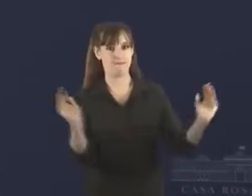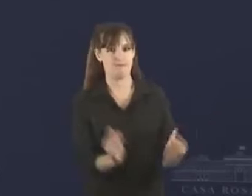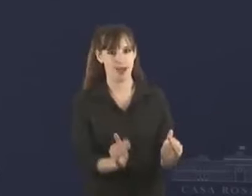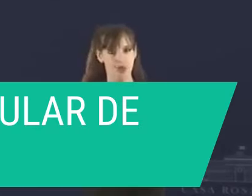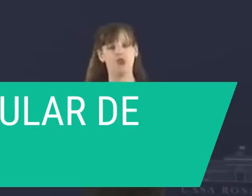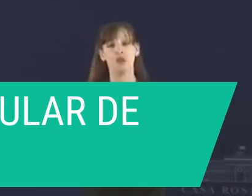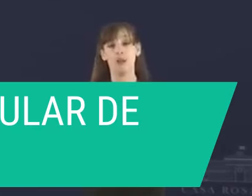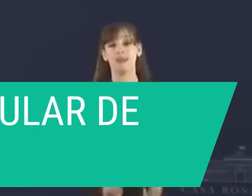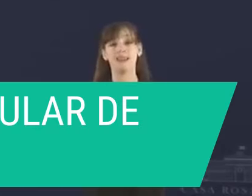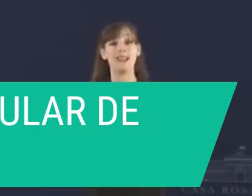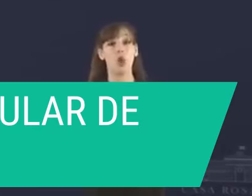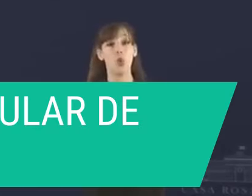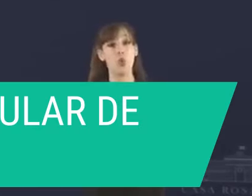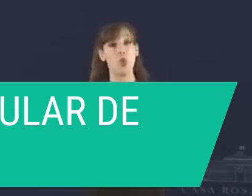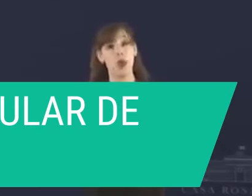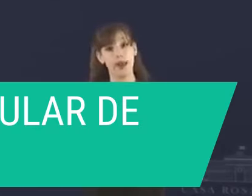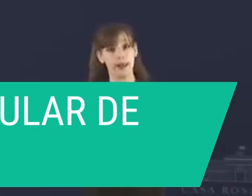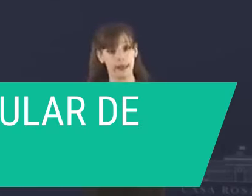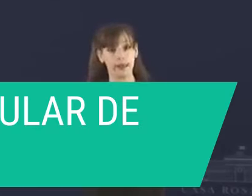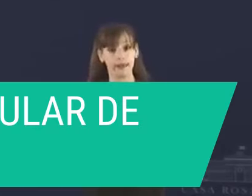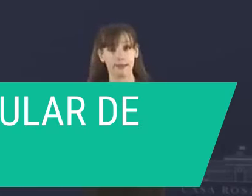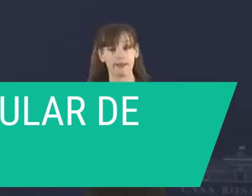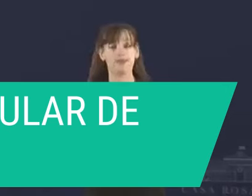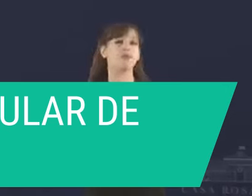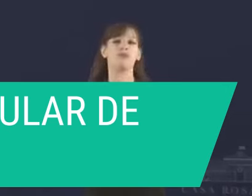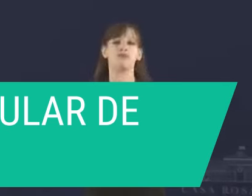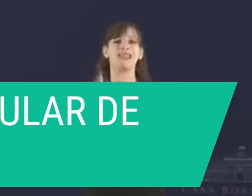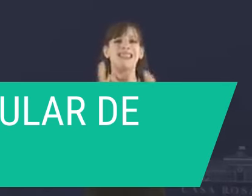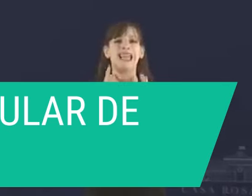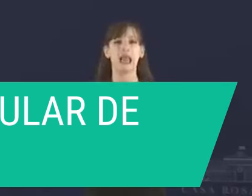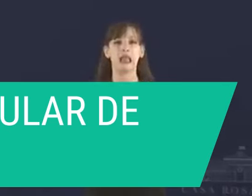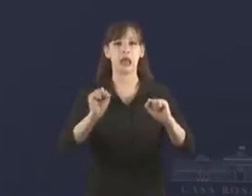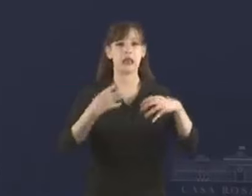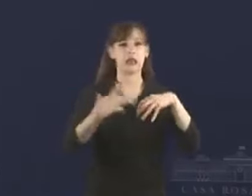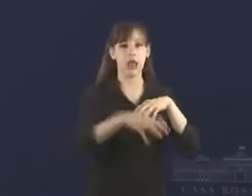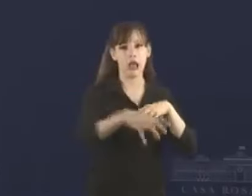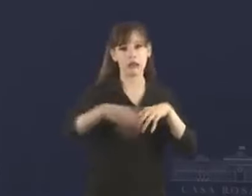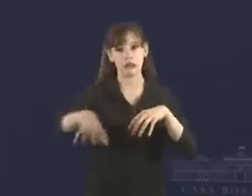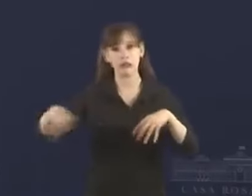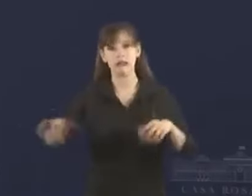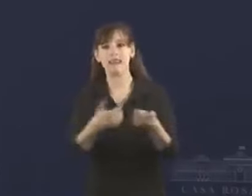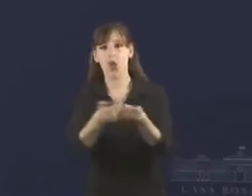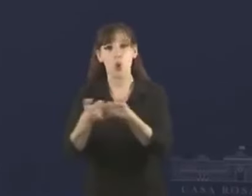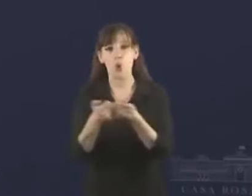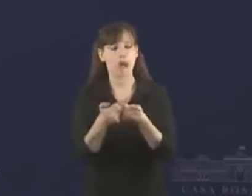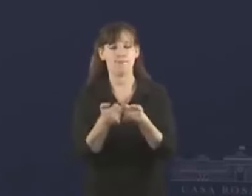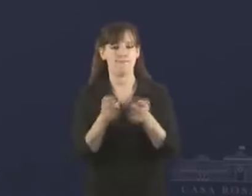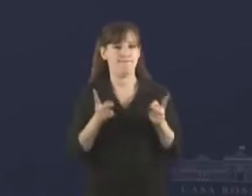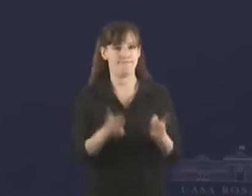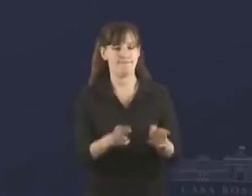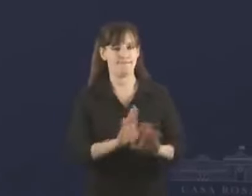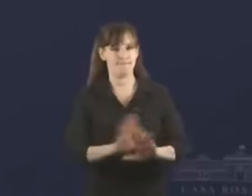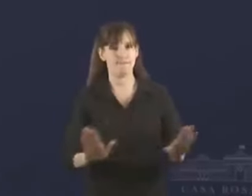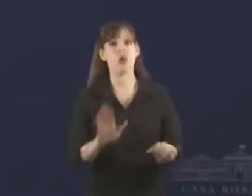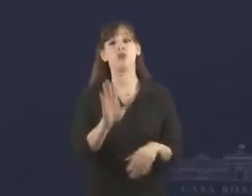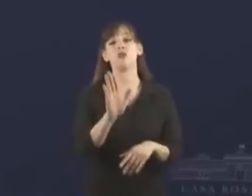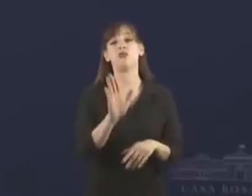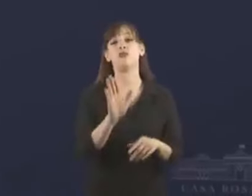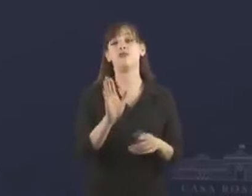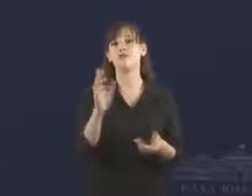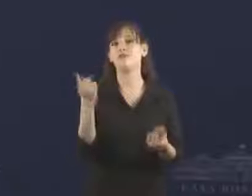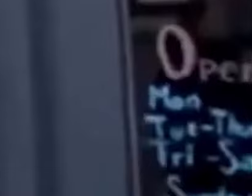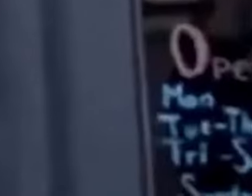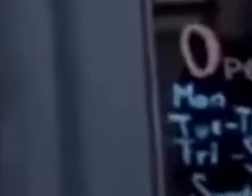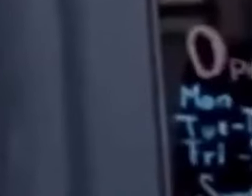celulares de cada una de las secretarías que esto va a representar 217 millones de pesos